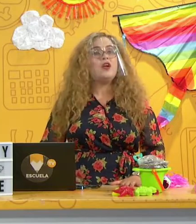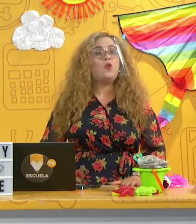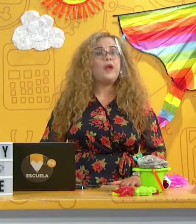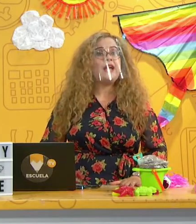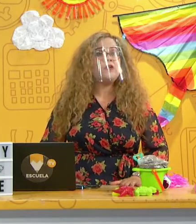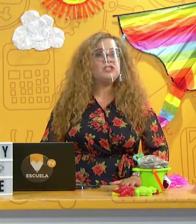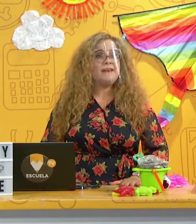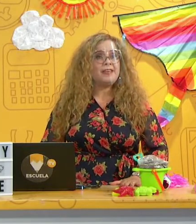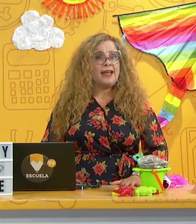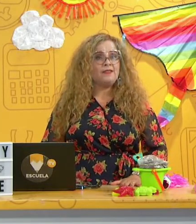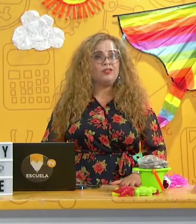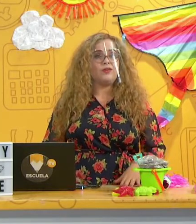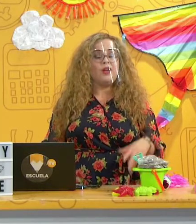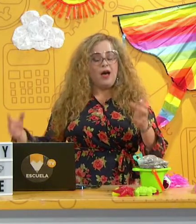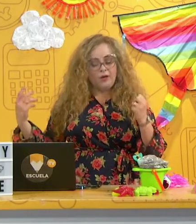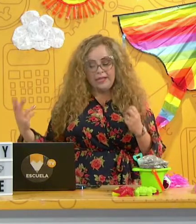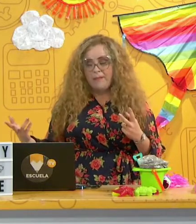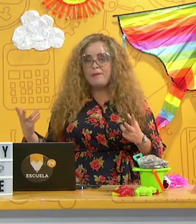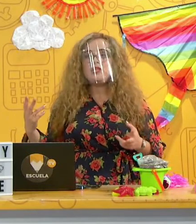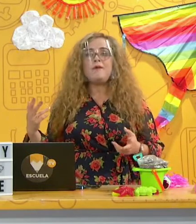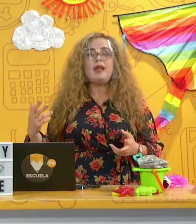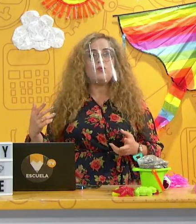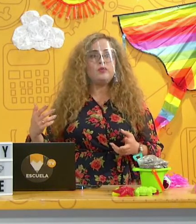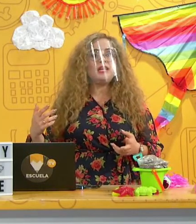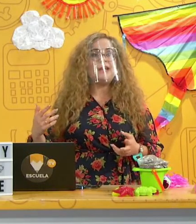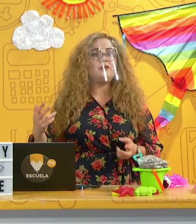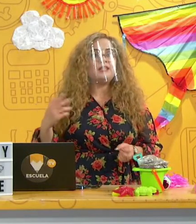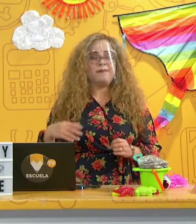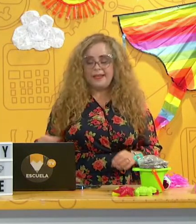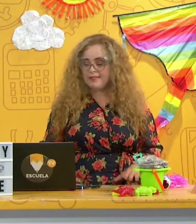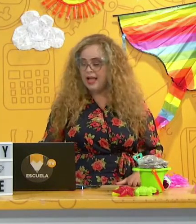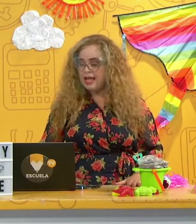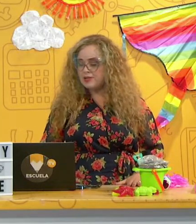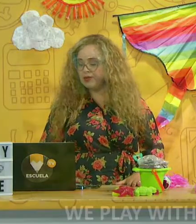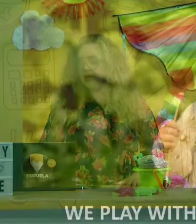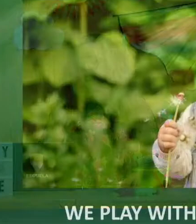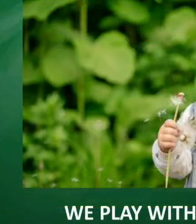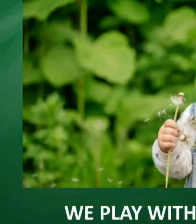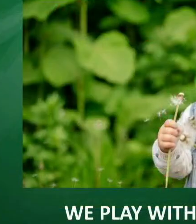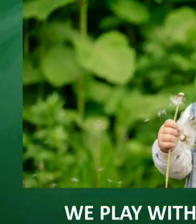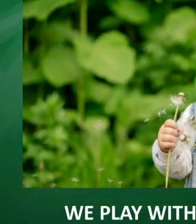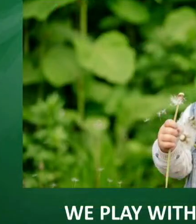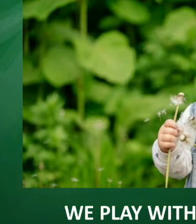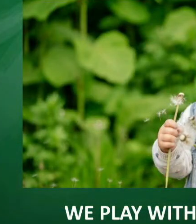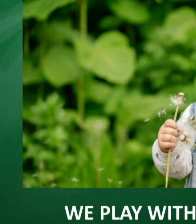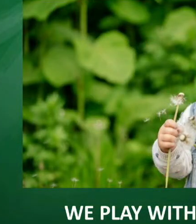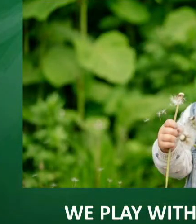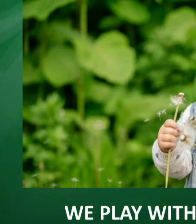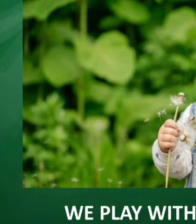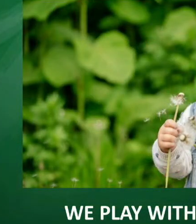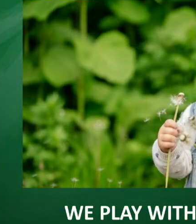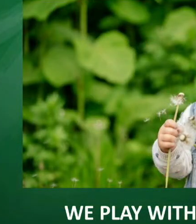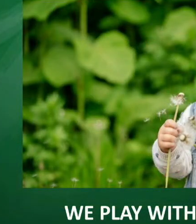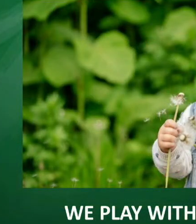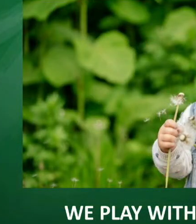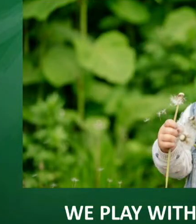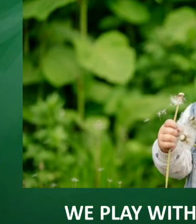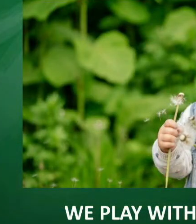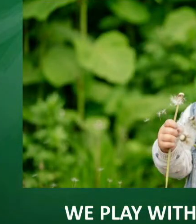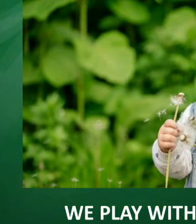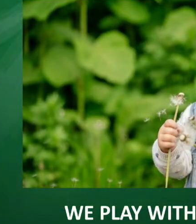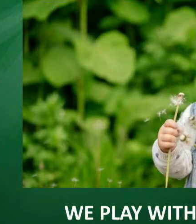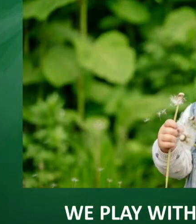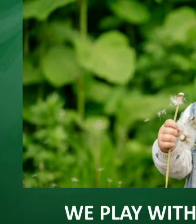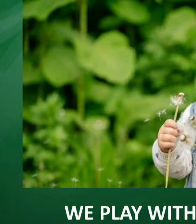es juegos de viento. Ahorita vamos a ver algunos ejemplos referente a esto. Este juego de palabras, para decirlo en inglés,